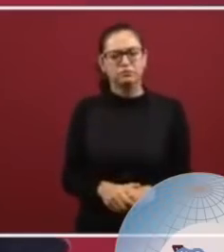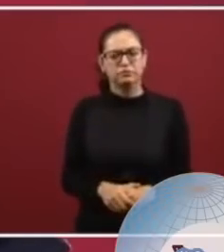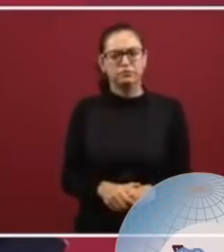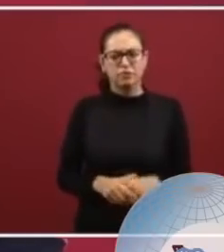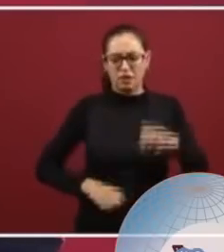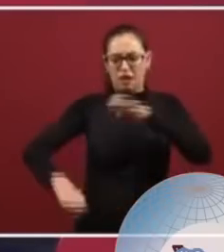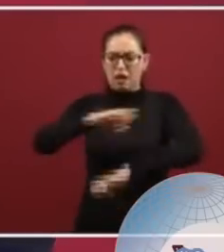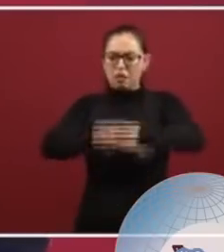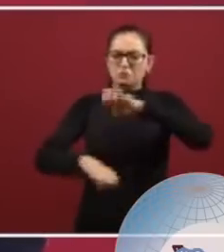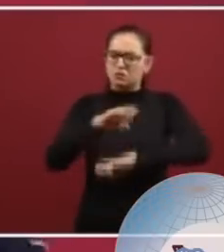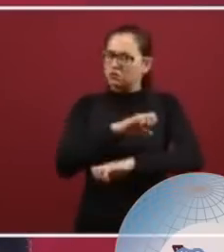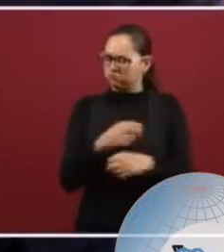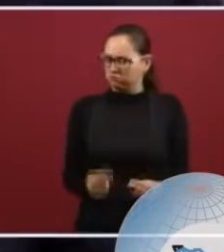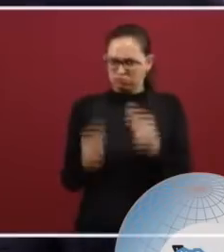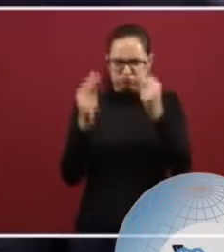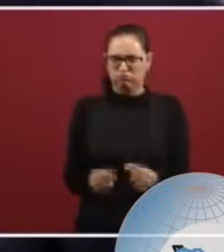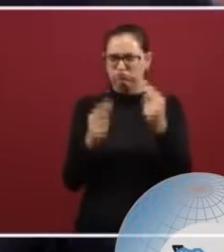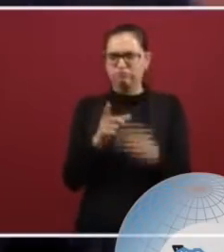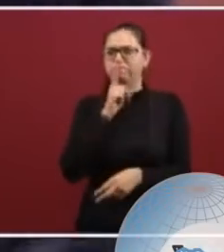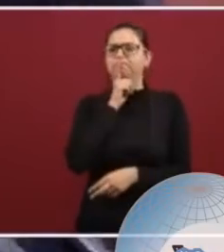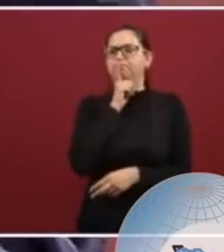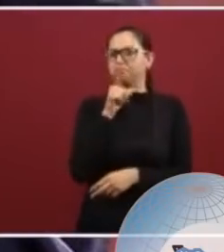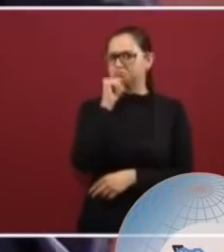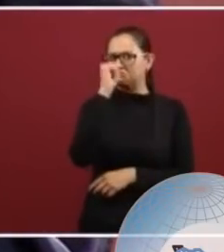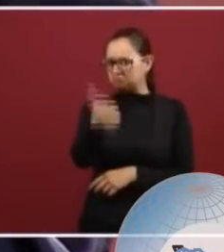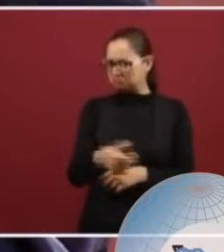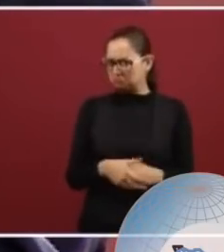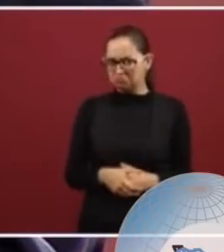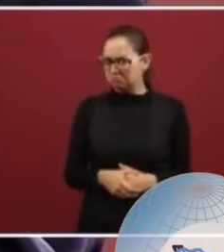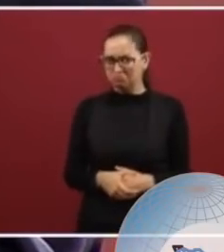sin fines de lucro no significa